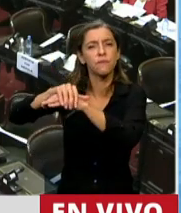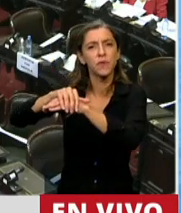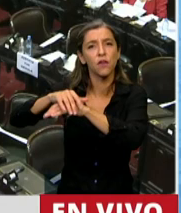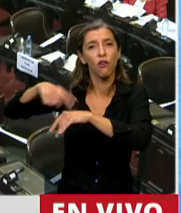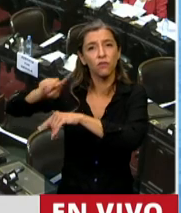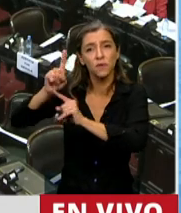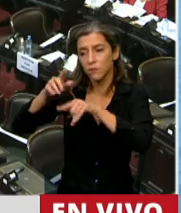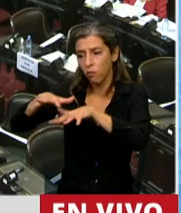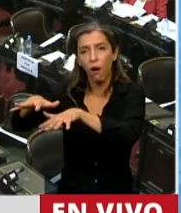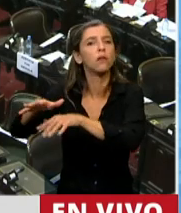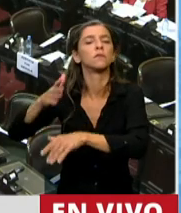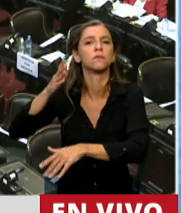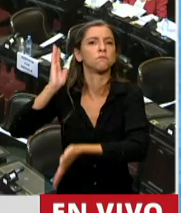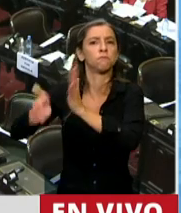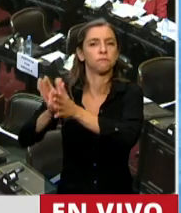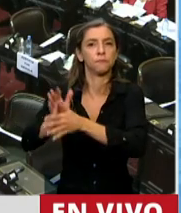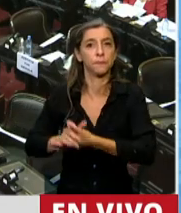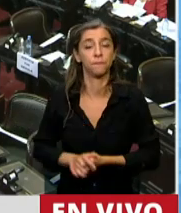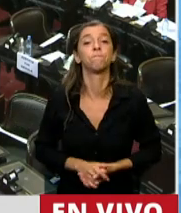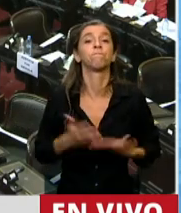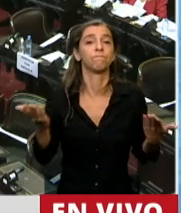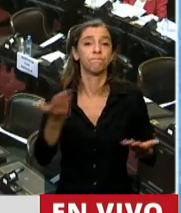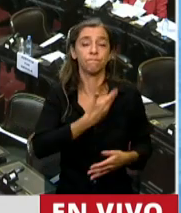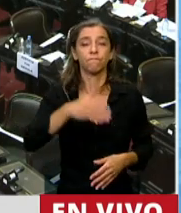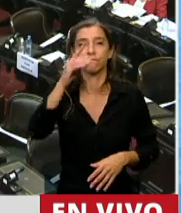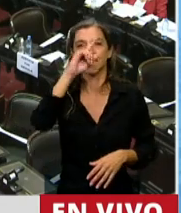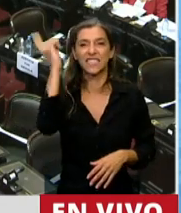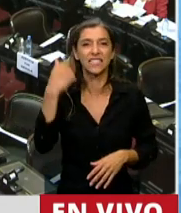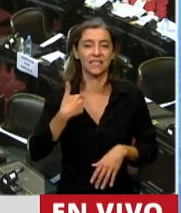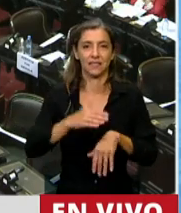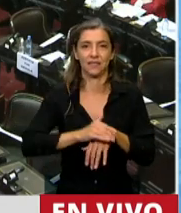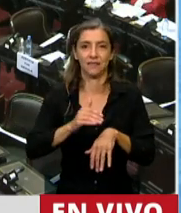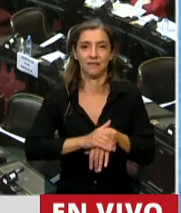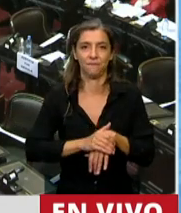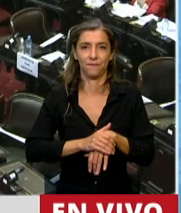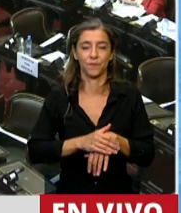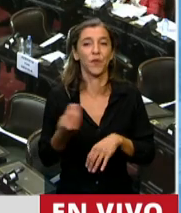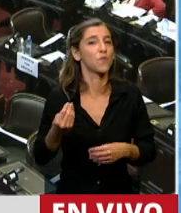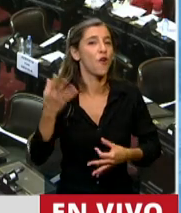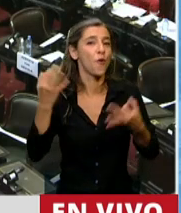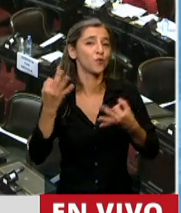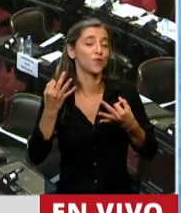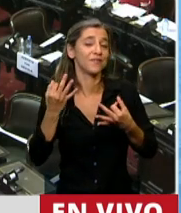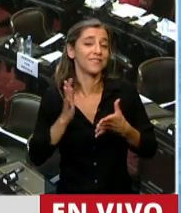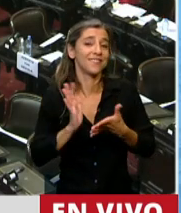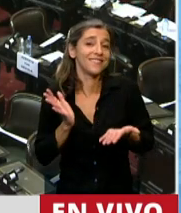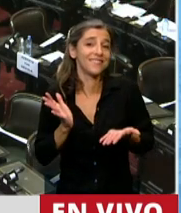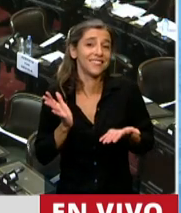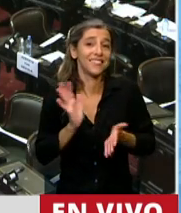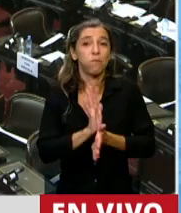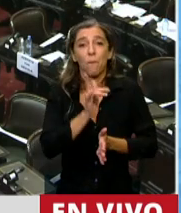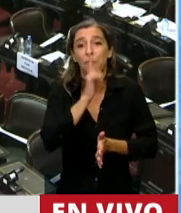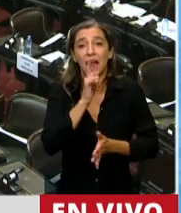es responsable porque la justicia también es cómplice. Ayer veía un